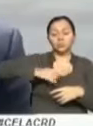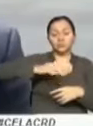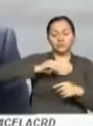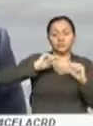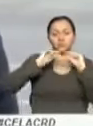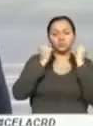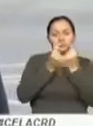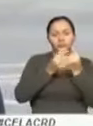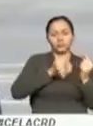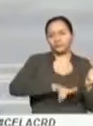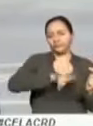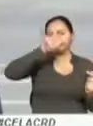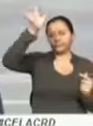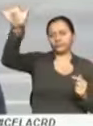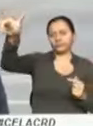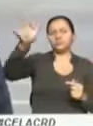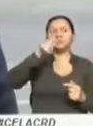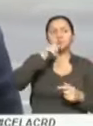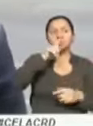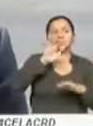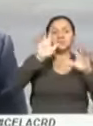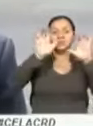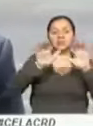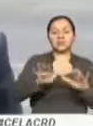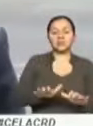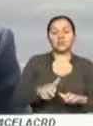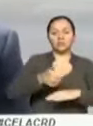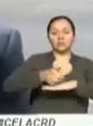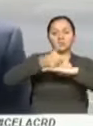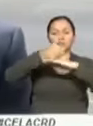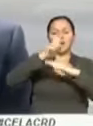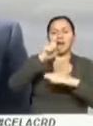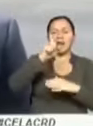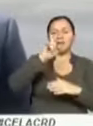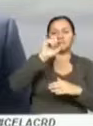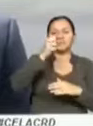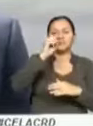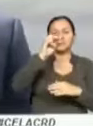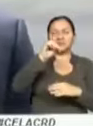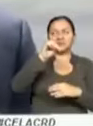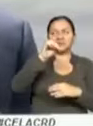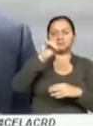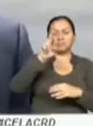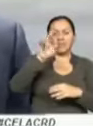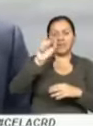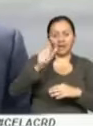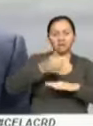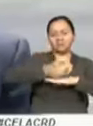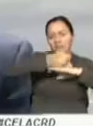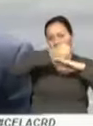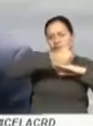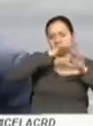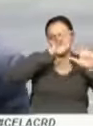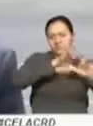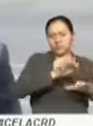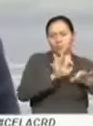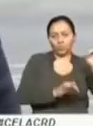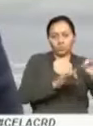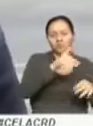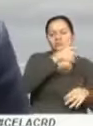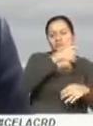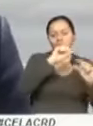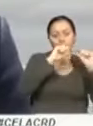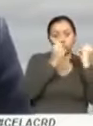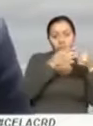delegación ecuatoriana, encabezada por el secretario jurídico de la presidencia, el doctor Alexis Mera, y tenemos contactos también con estudios